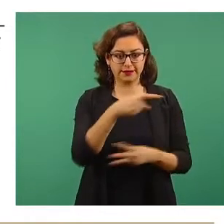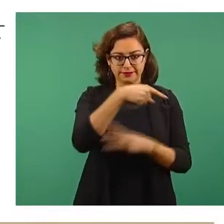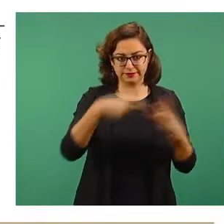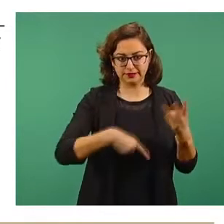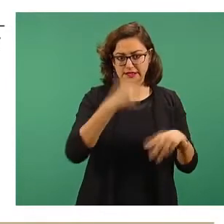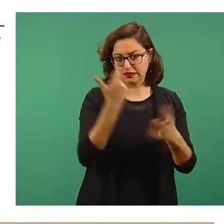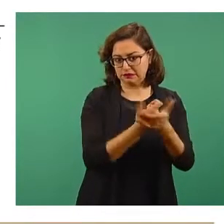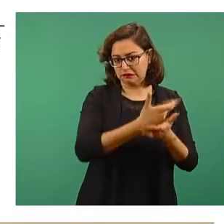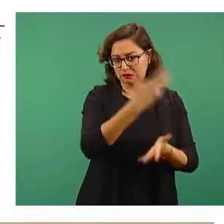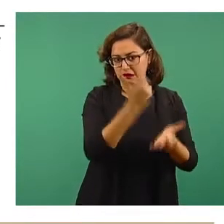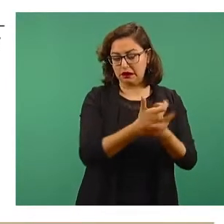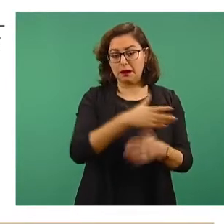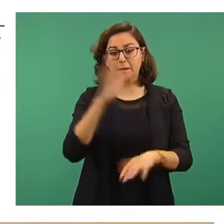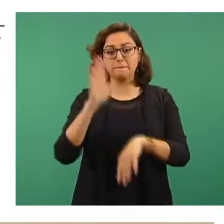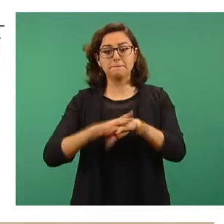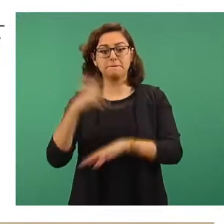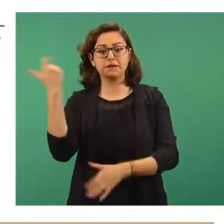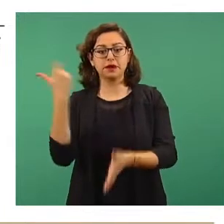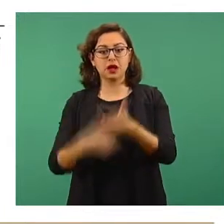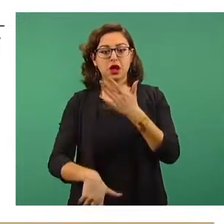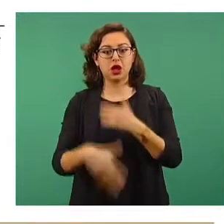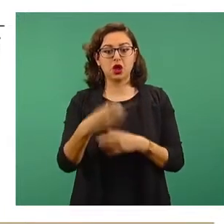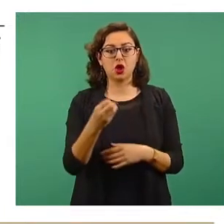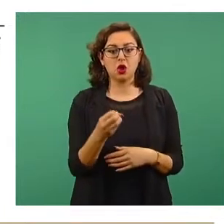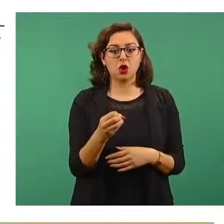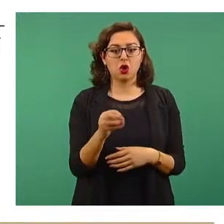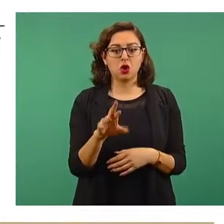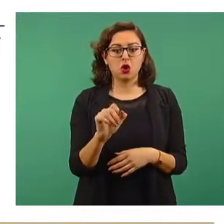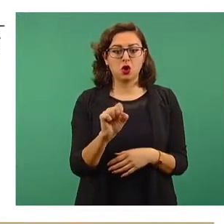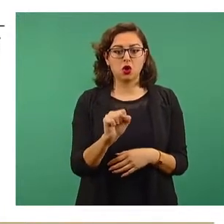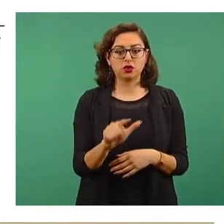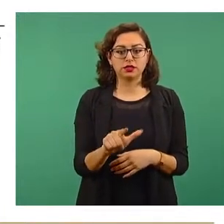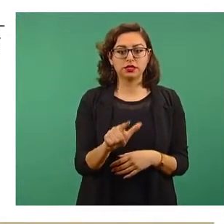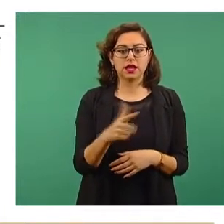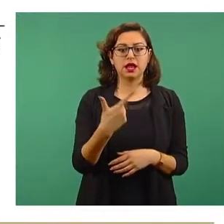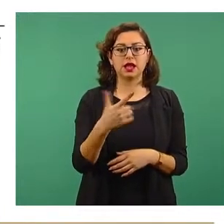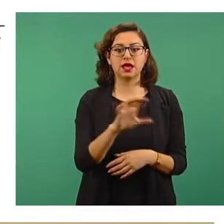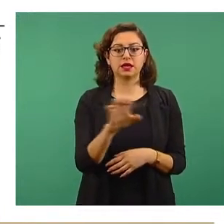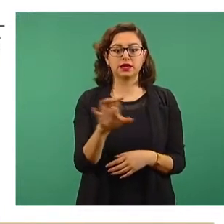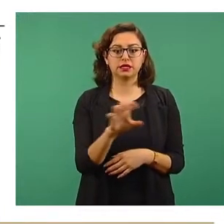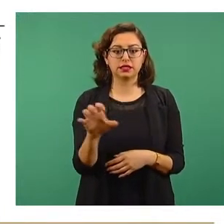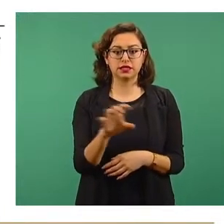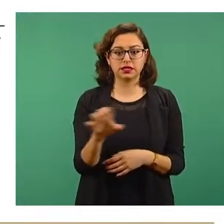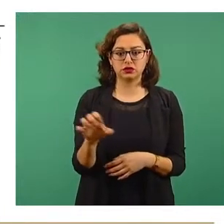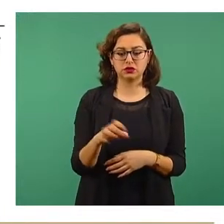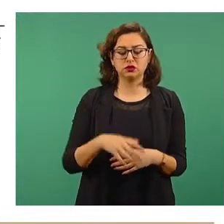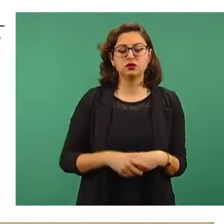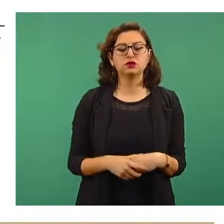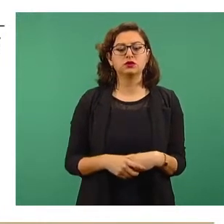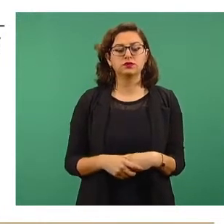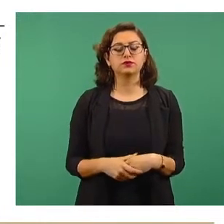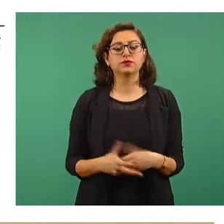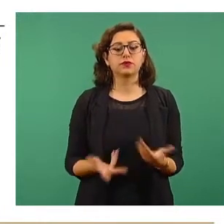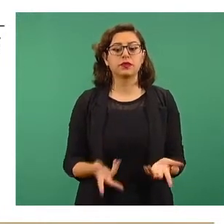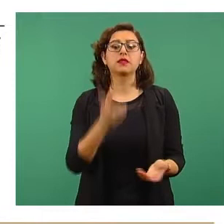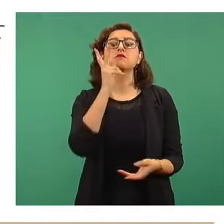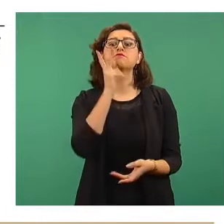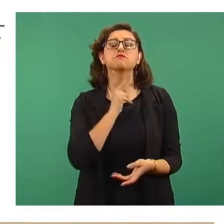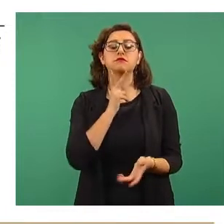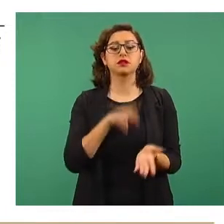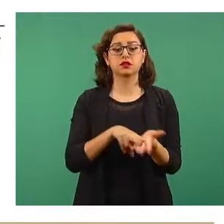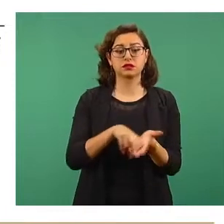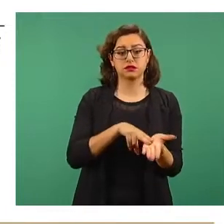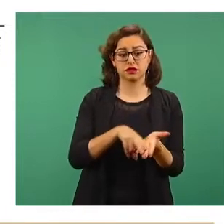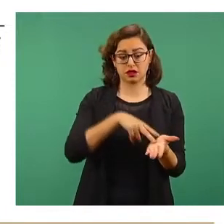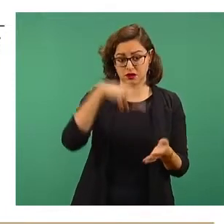en las más económicas se mantuvieron Orsan, ExxonMobil y G500. En el precio de la mezcla mexicana de petróleo,